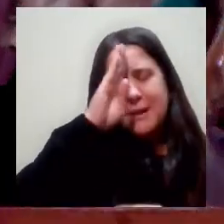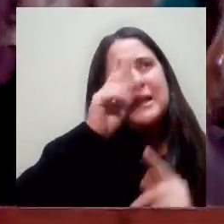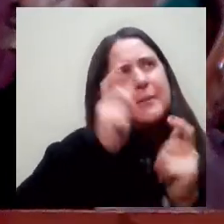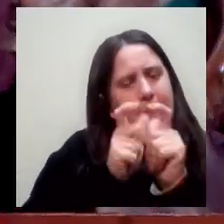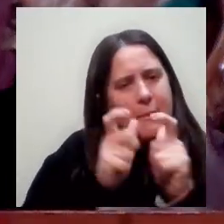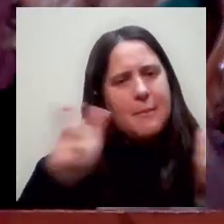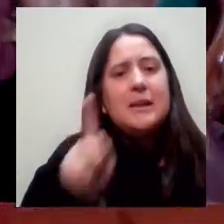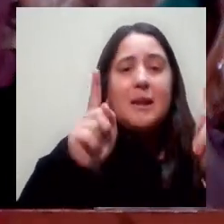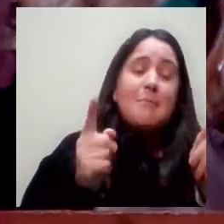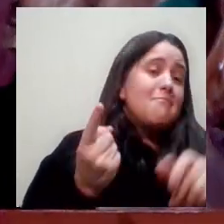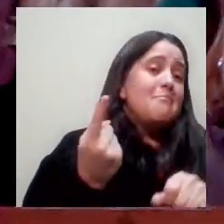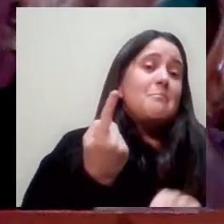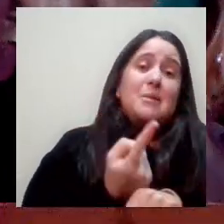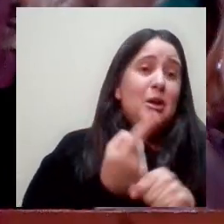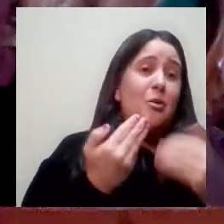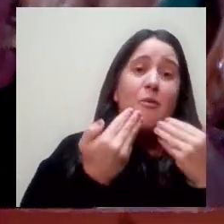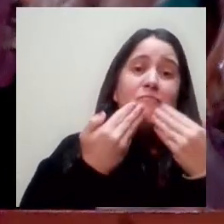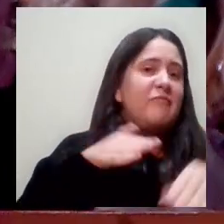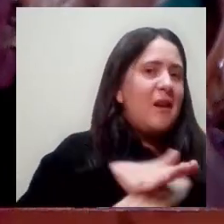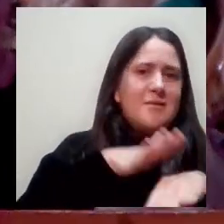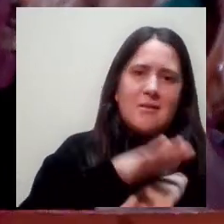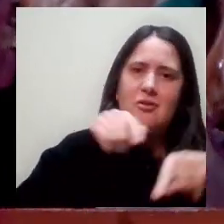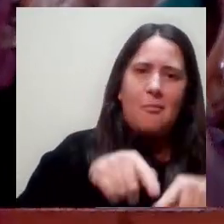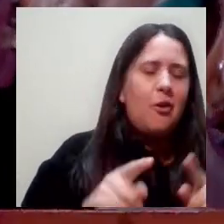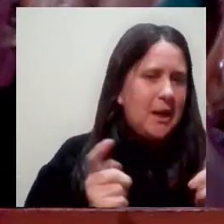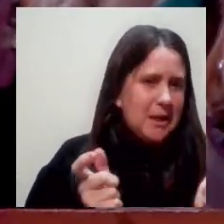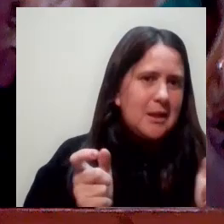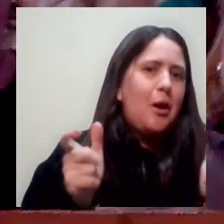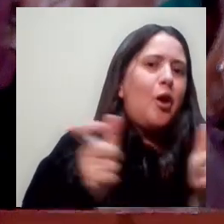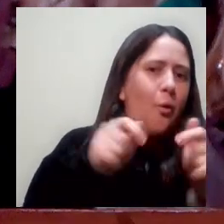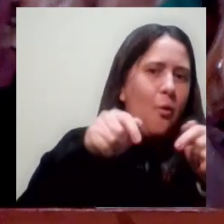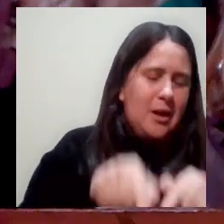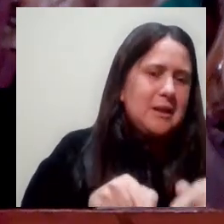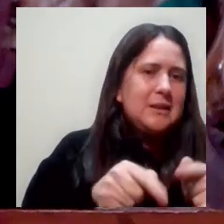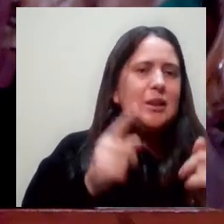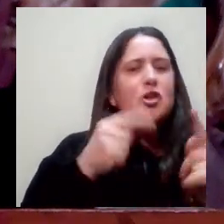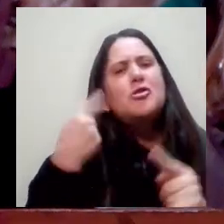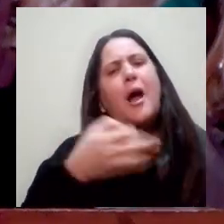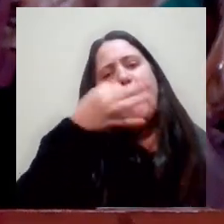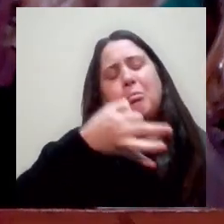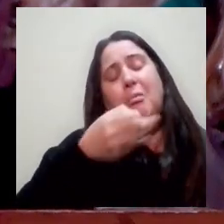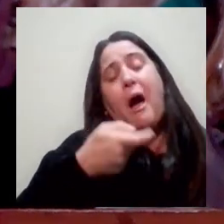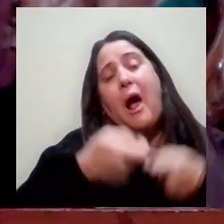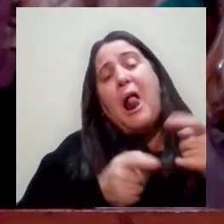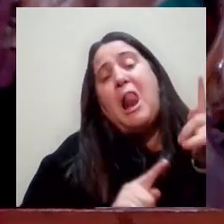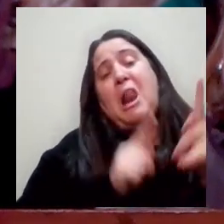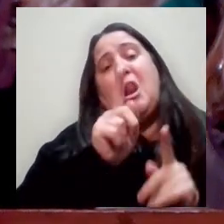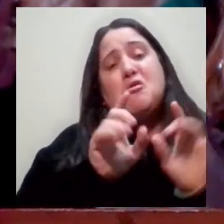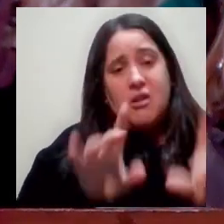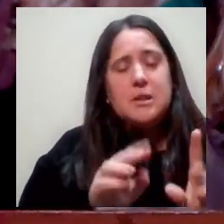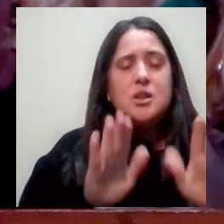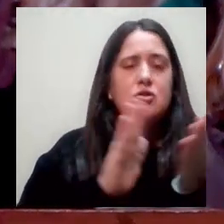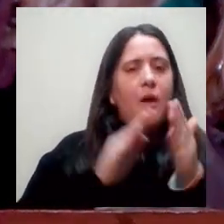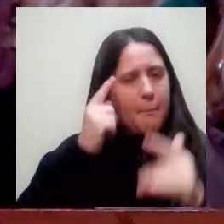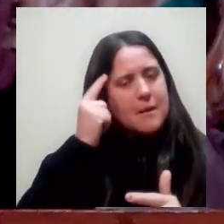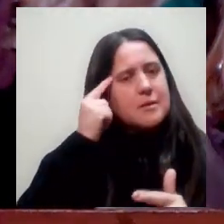este encuentro, donde el protagonismo lo tienen ustedes y nosotros venimos a aportar algunas cosas más en relación a pensar, en este caso,